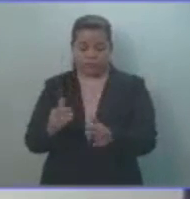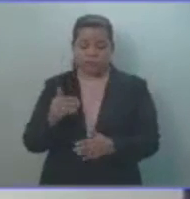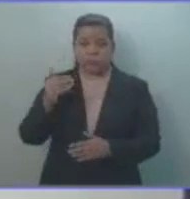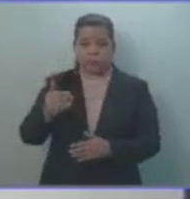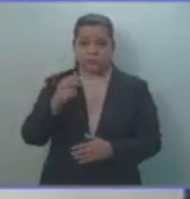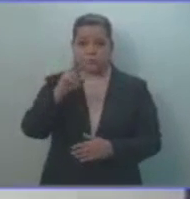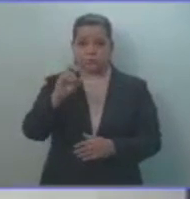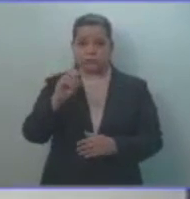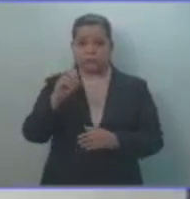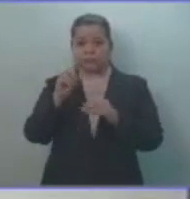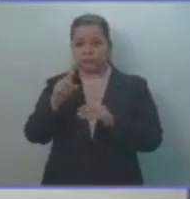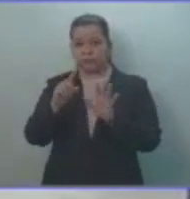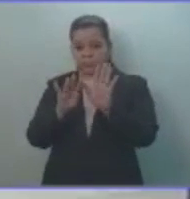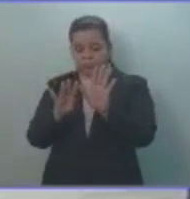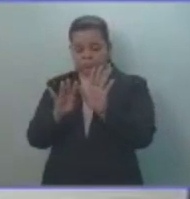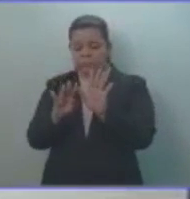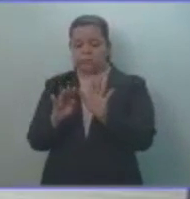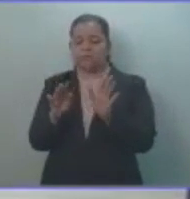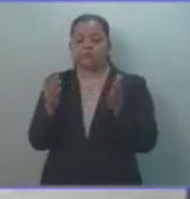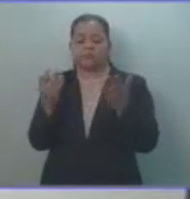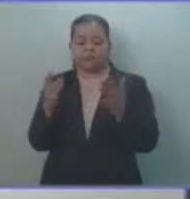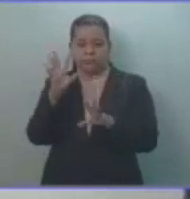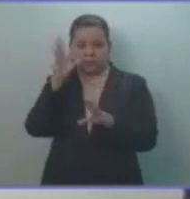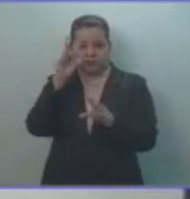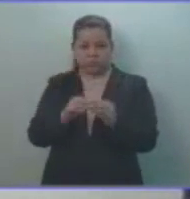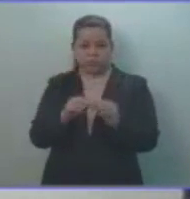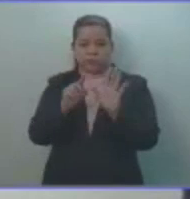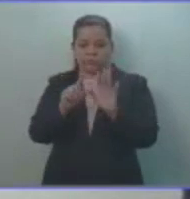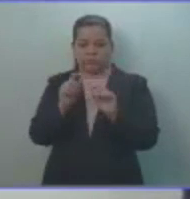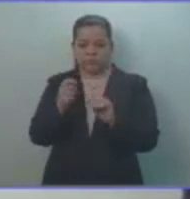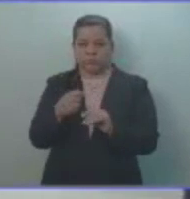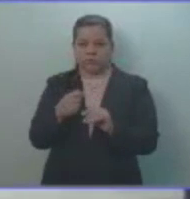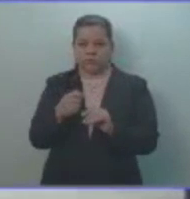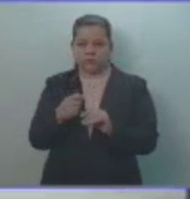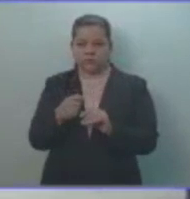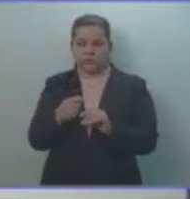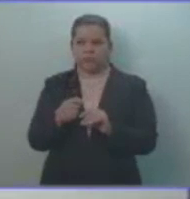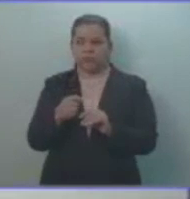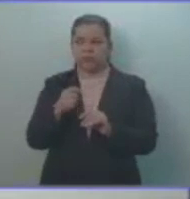fiscal 2019 que asciende a